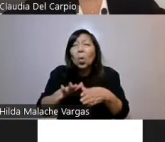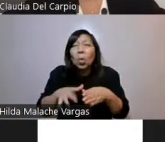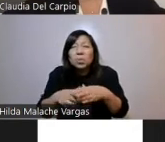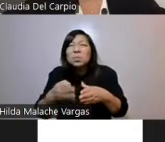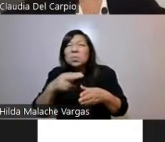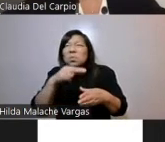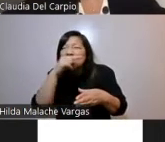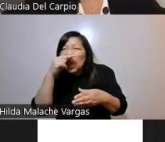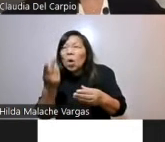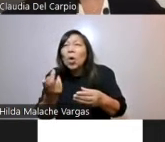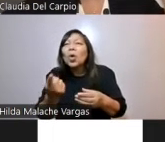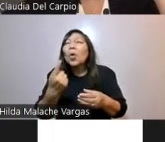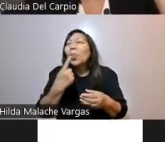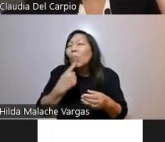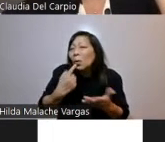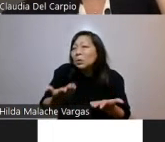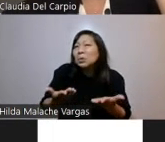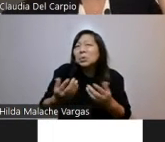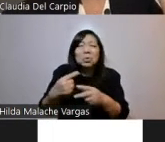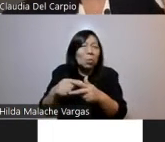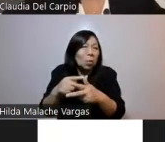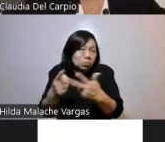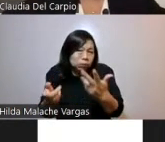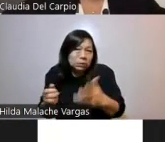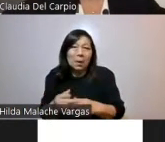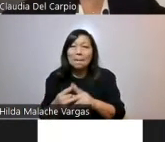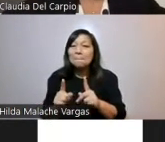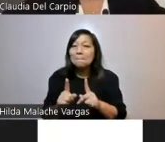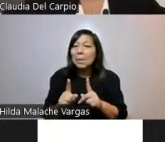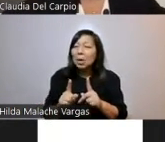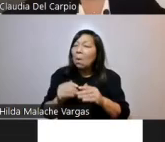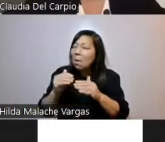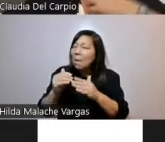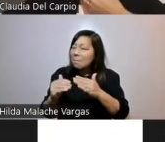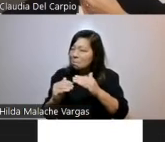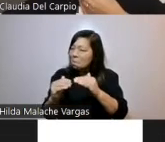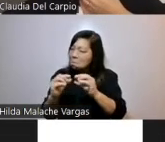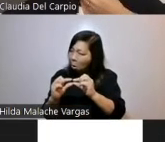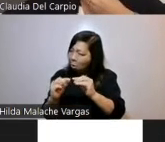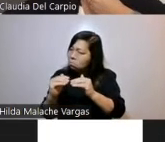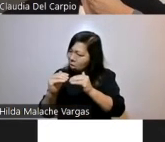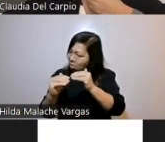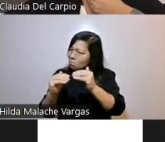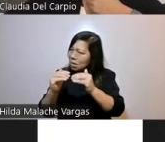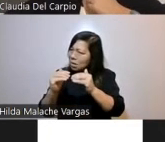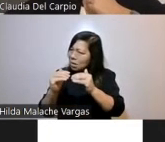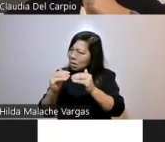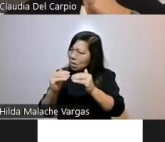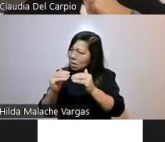olores o sabores pueden dar mayor placer al momento. Pero ir de menos a más quizás sea una buena